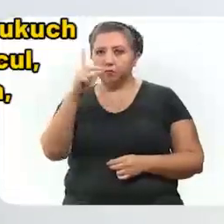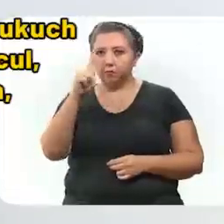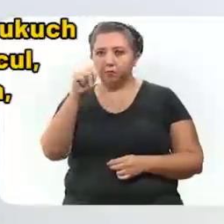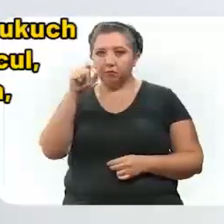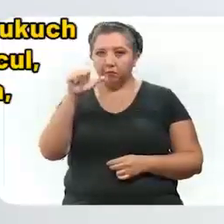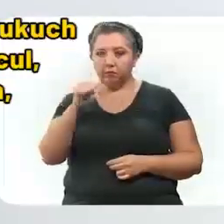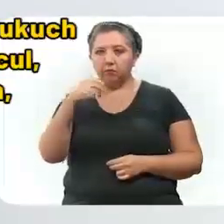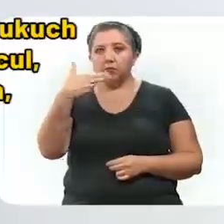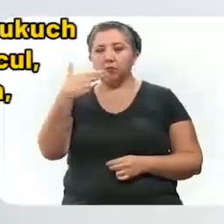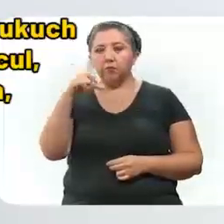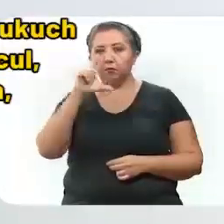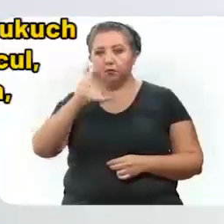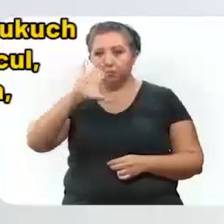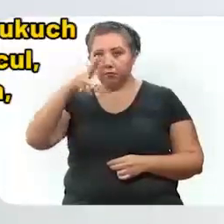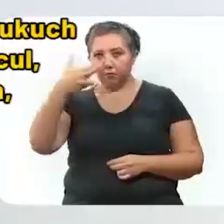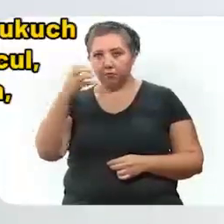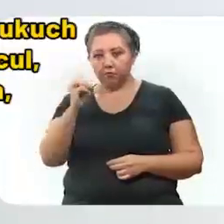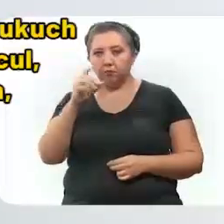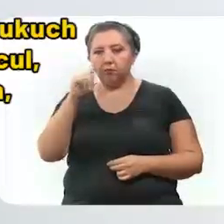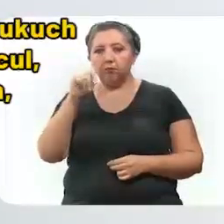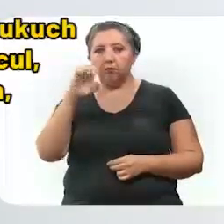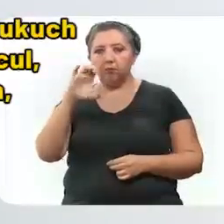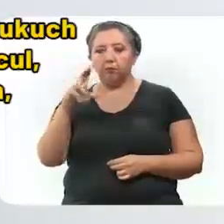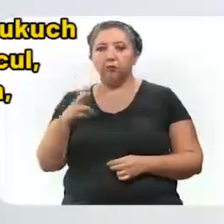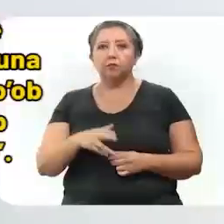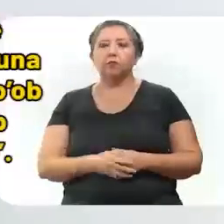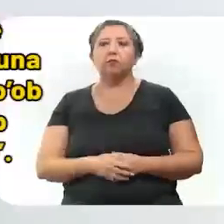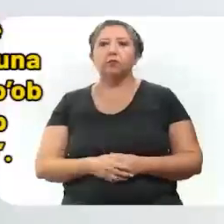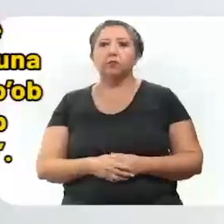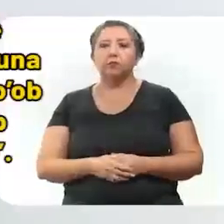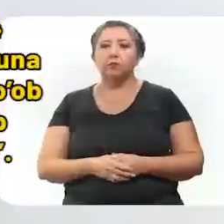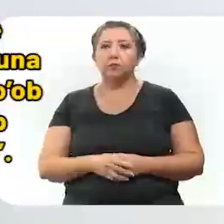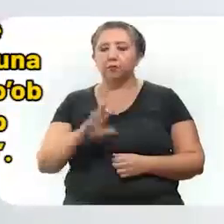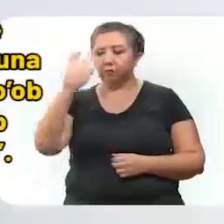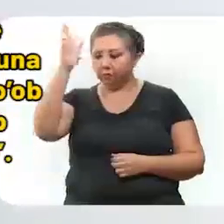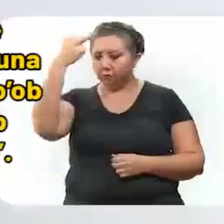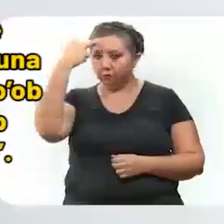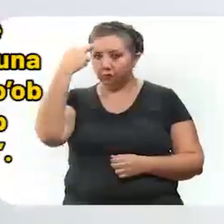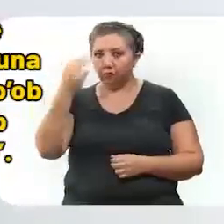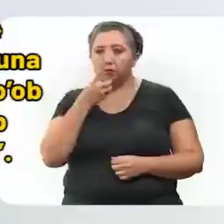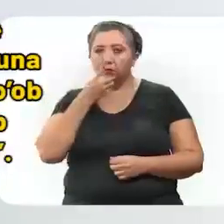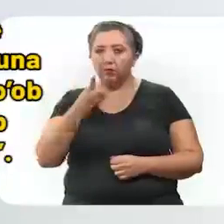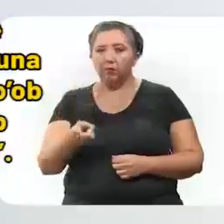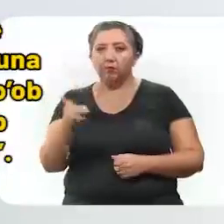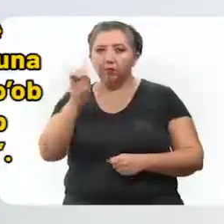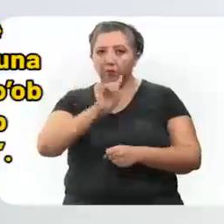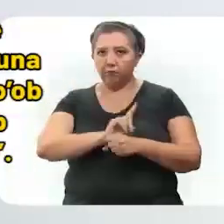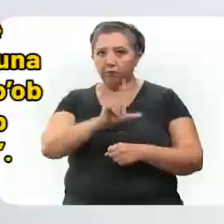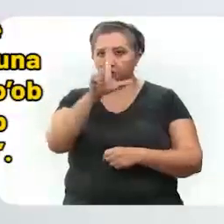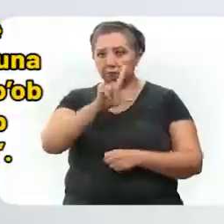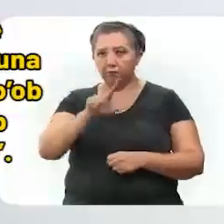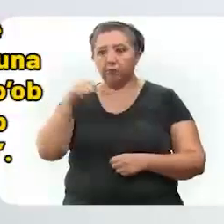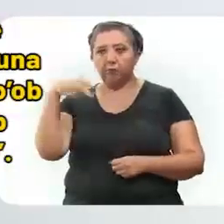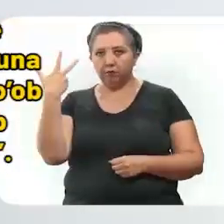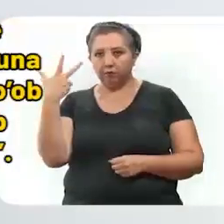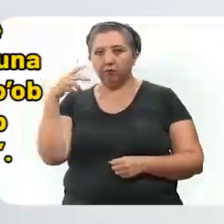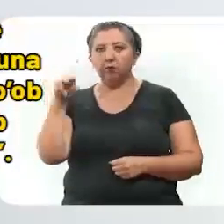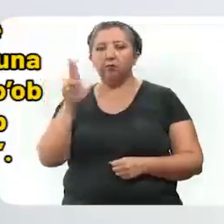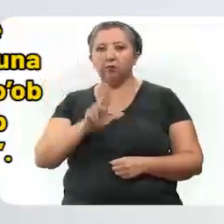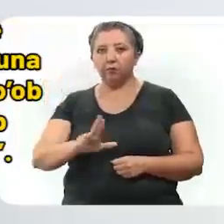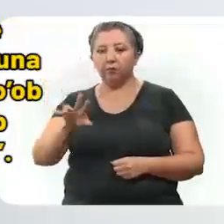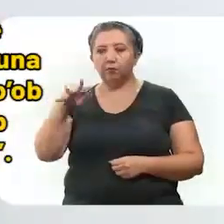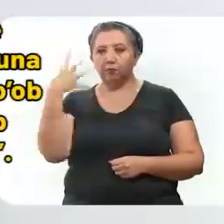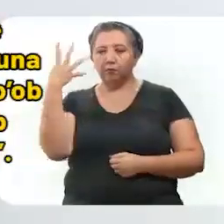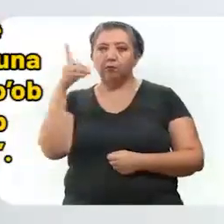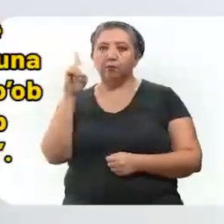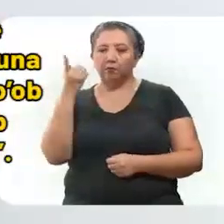Jalachó, Yaxcabá, Temozón, Tecoy y Sucacap. Hay que recordar que a partir de los días lunes 13 y martes 14 de